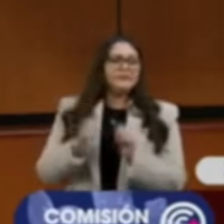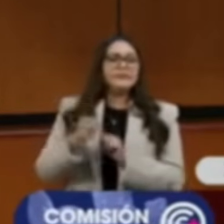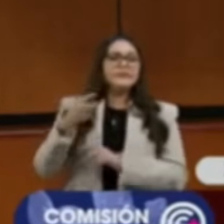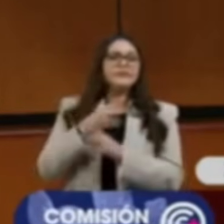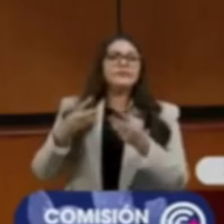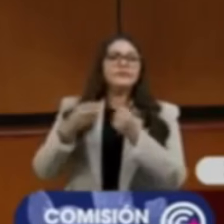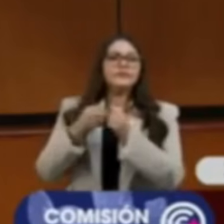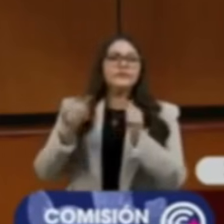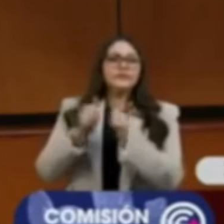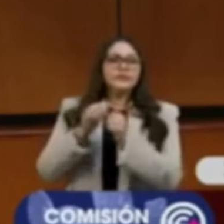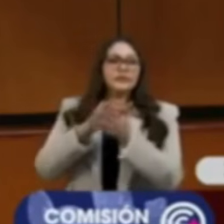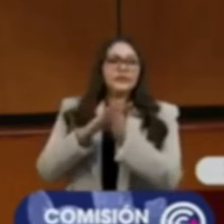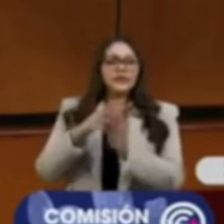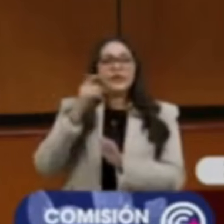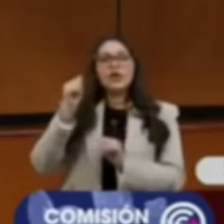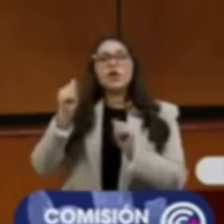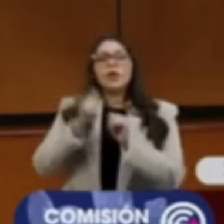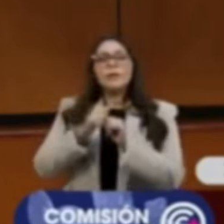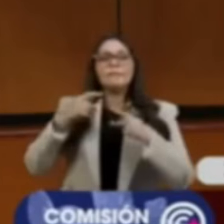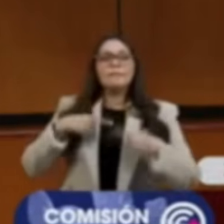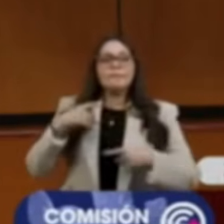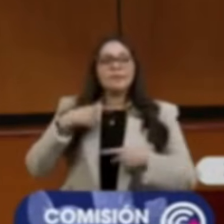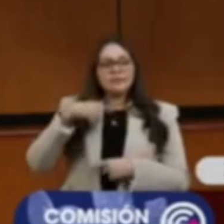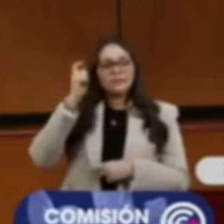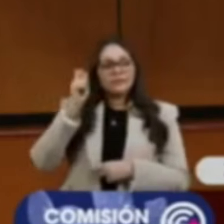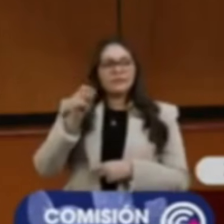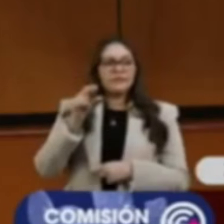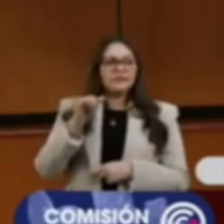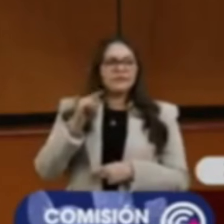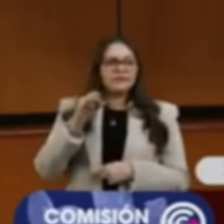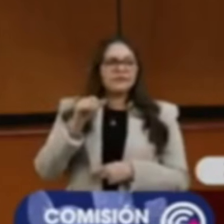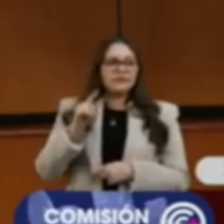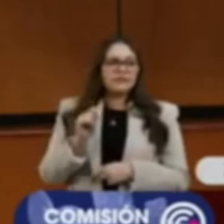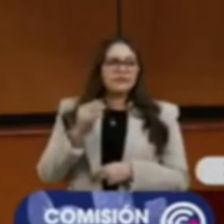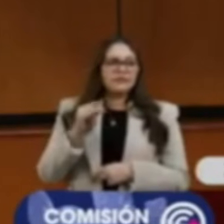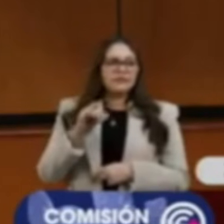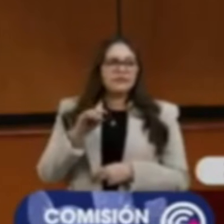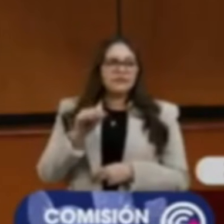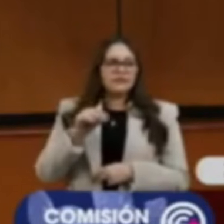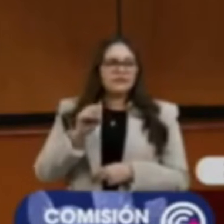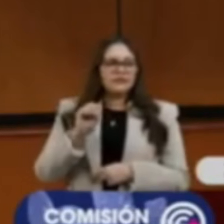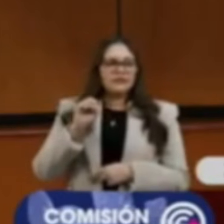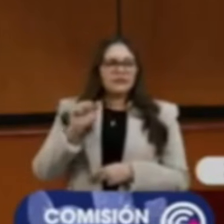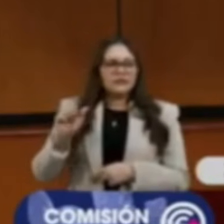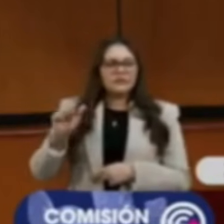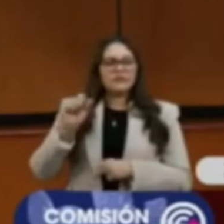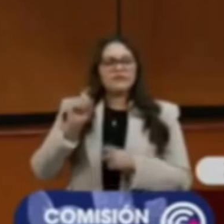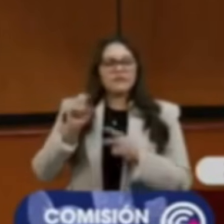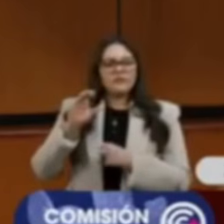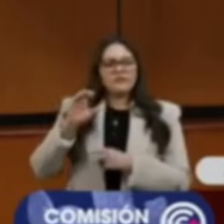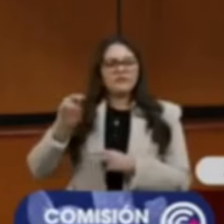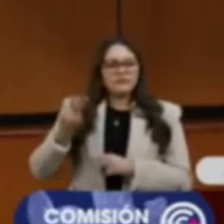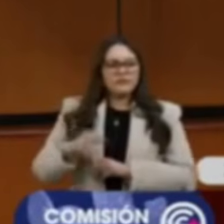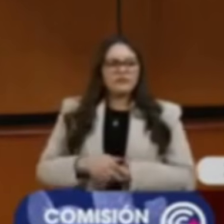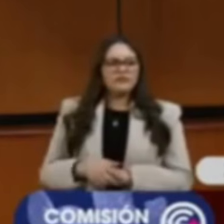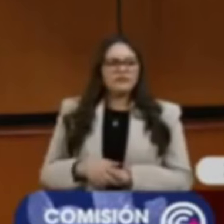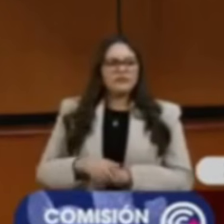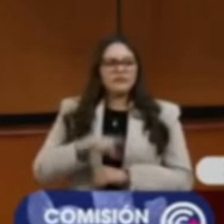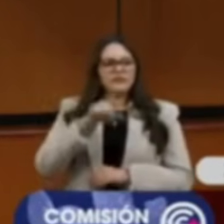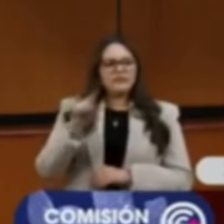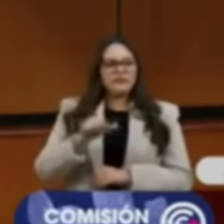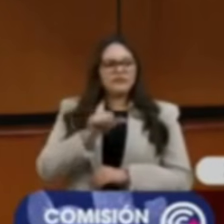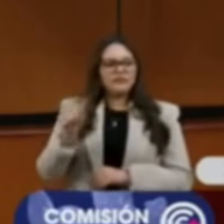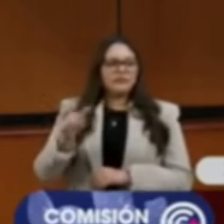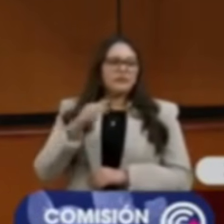de simulaciones por parte de Crismon Hidrocarburos S.A.D.C.B. Y luego, pues ya la Fiscalía dice